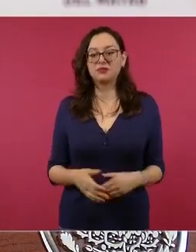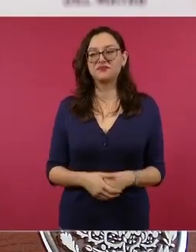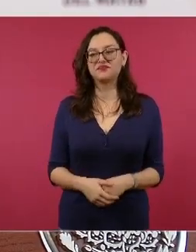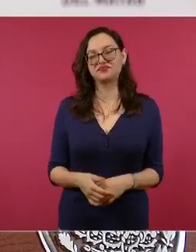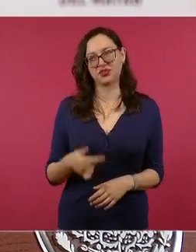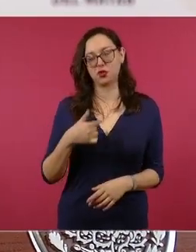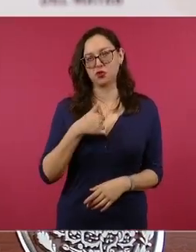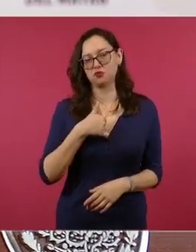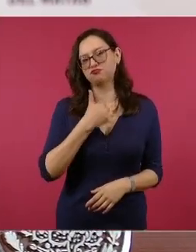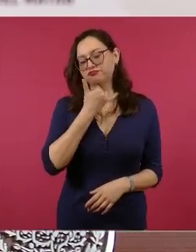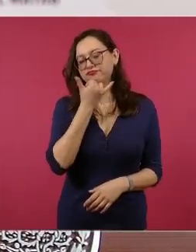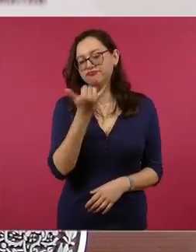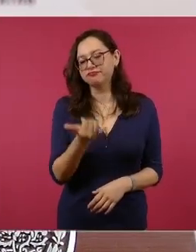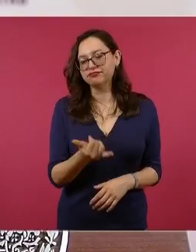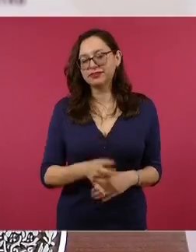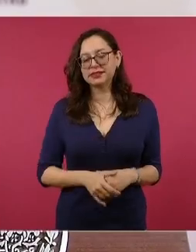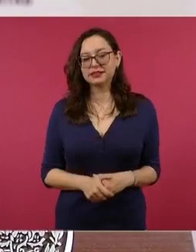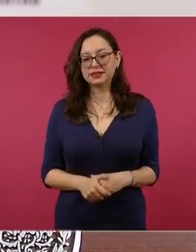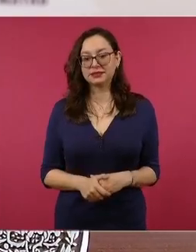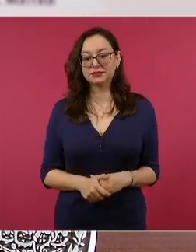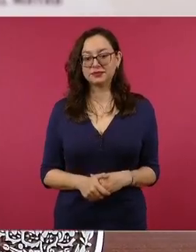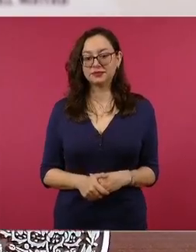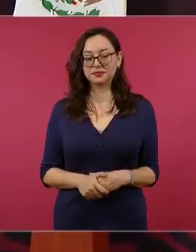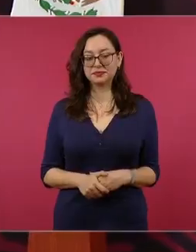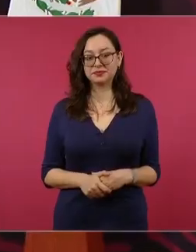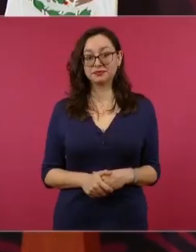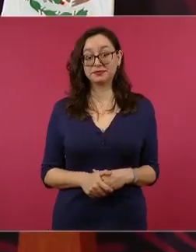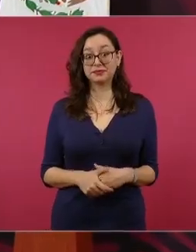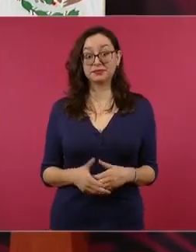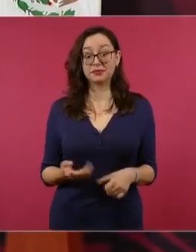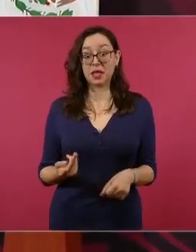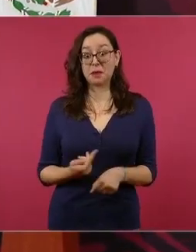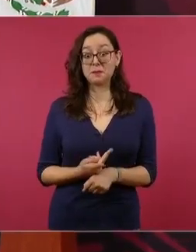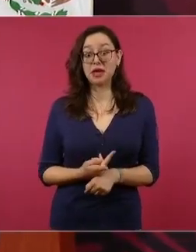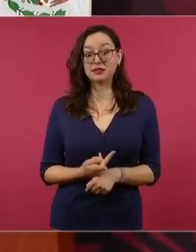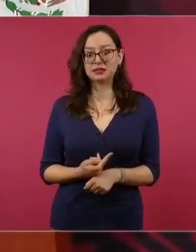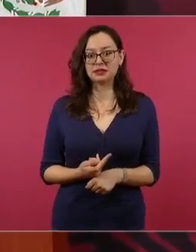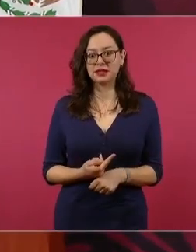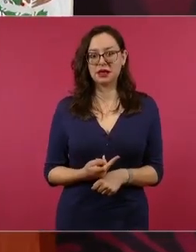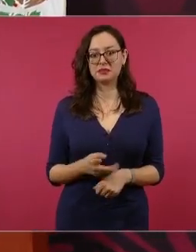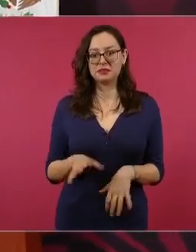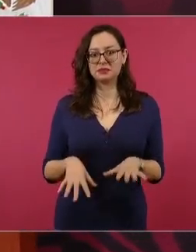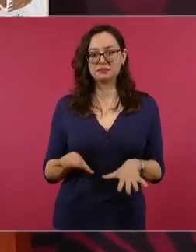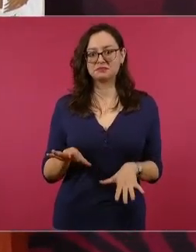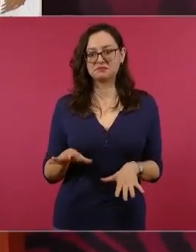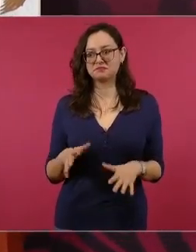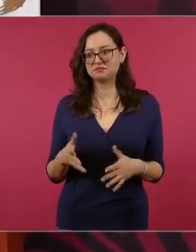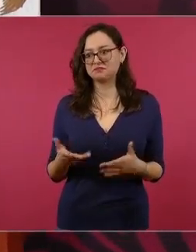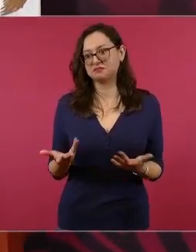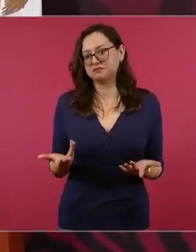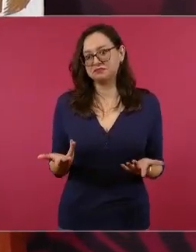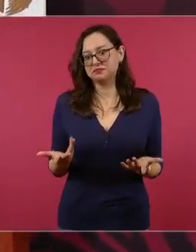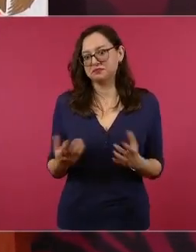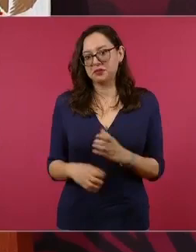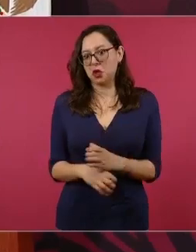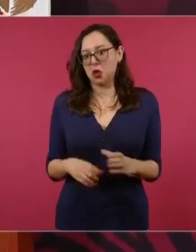porque es que también pues nos pasa a todos, ¿no? Perdemos